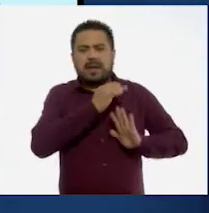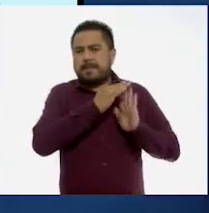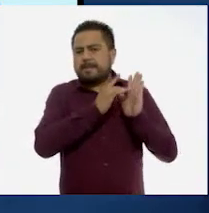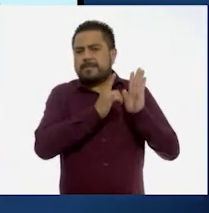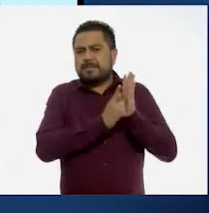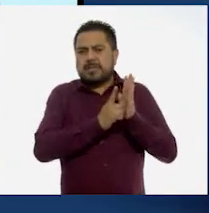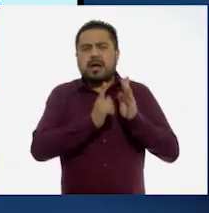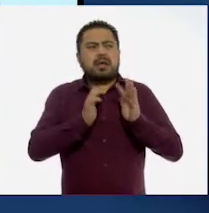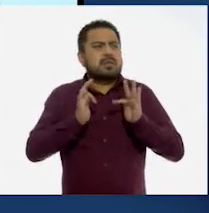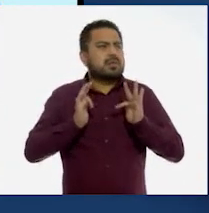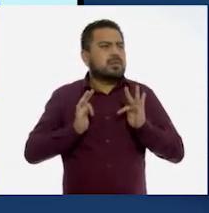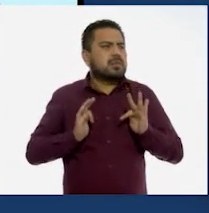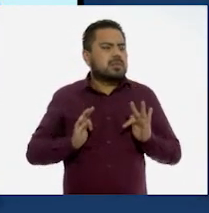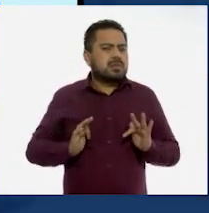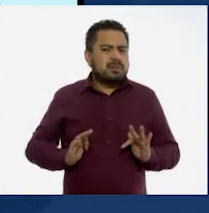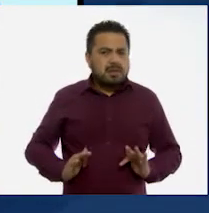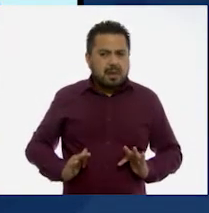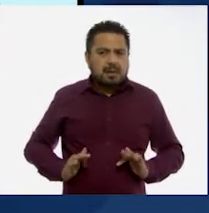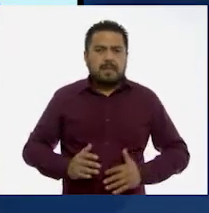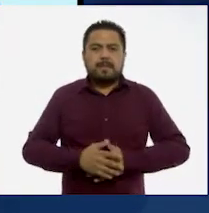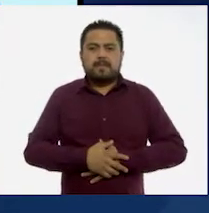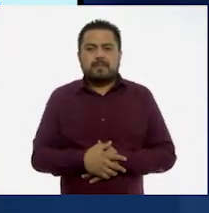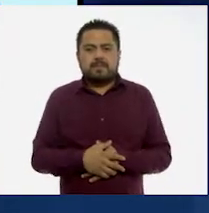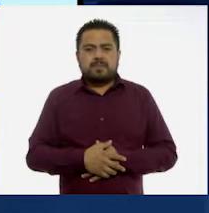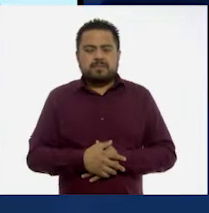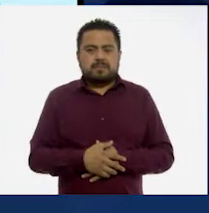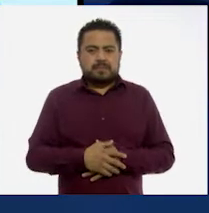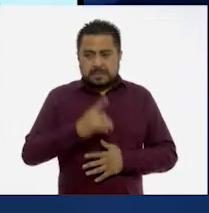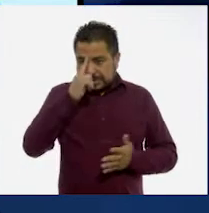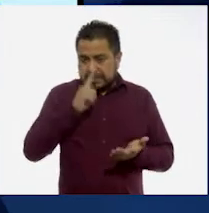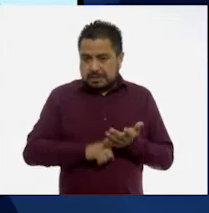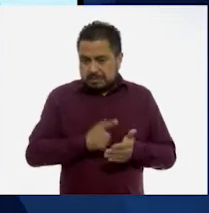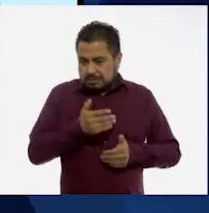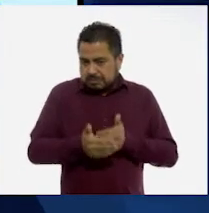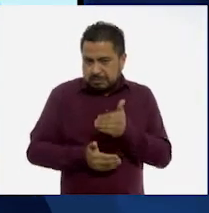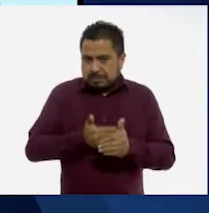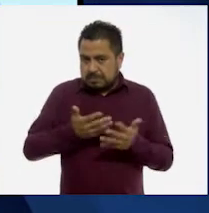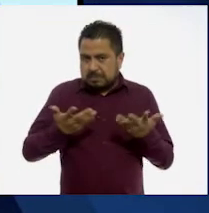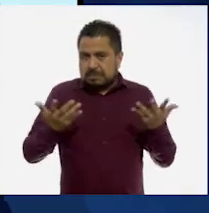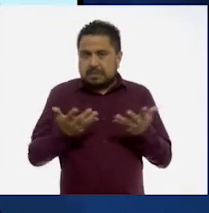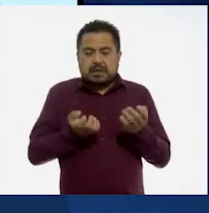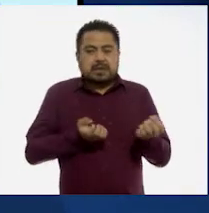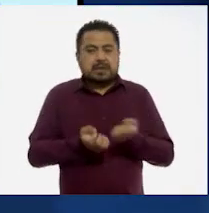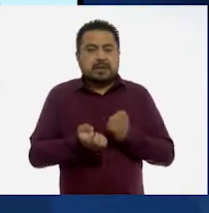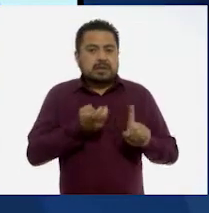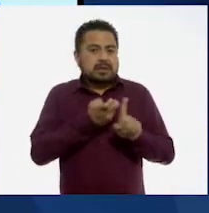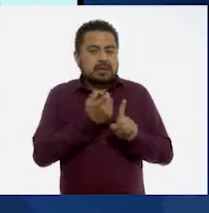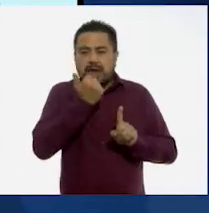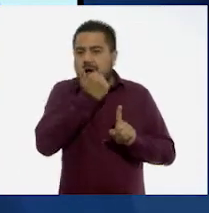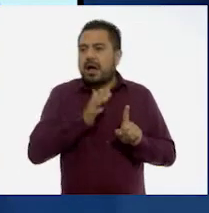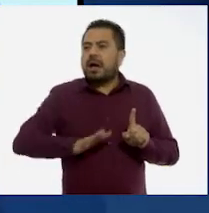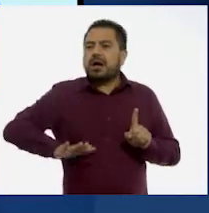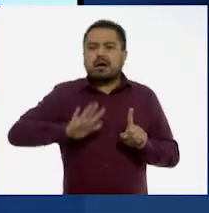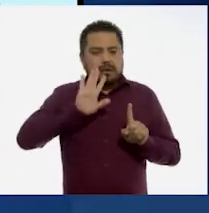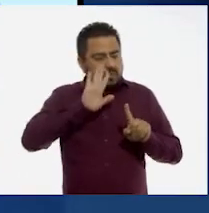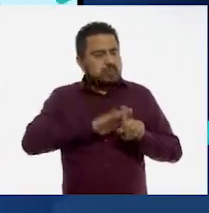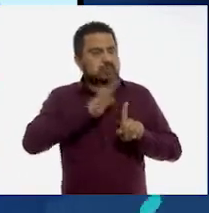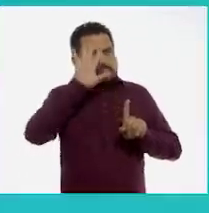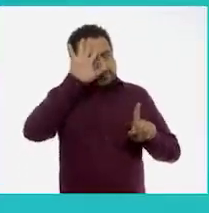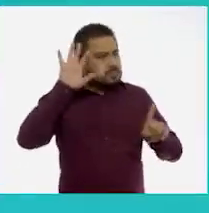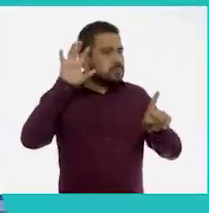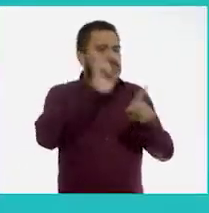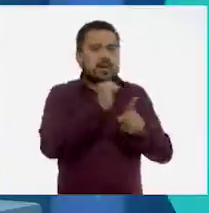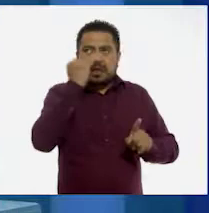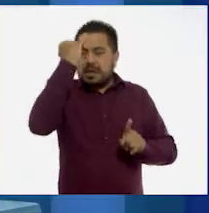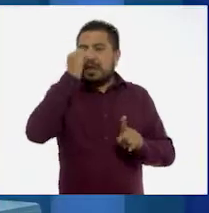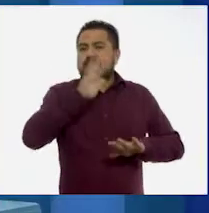metódica y tranquila. Creo que conforme vamos haciendo este ejercicio, nuestros estudiantes ya captaron la idea y realmente